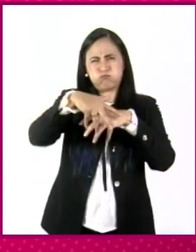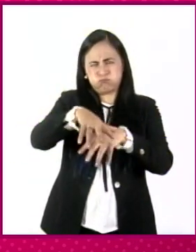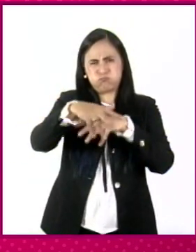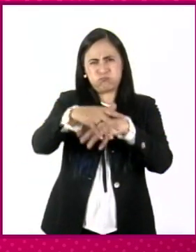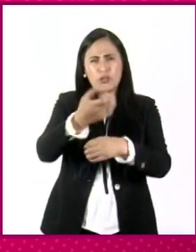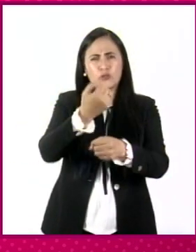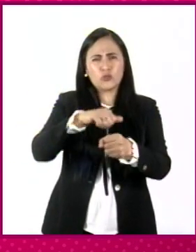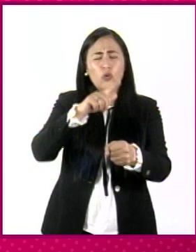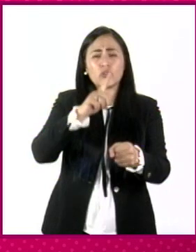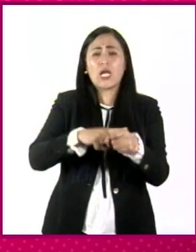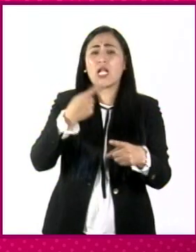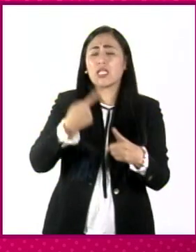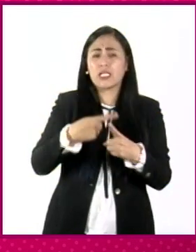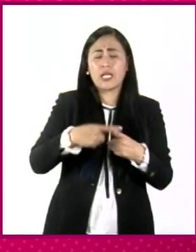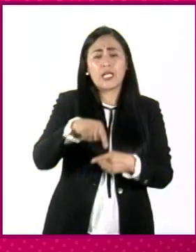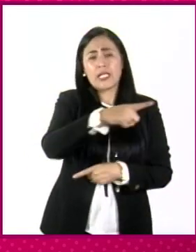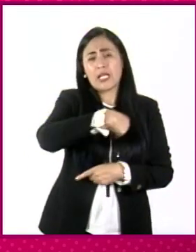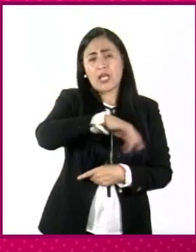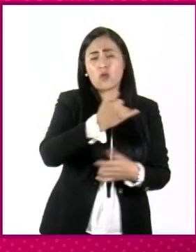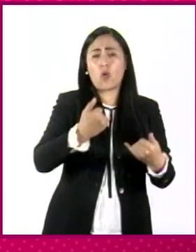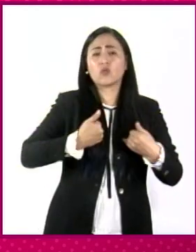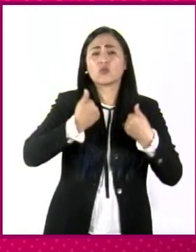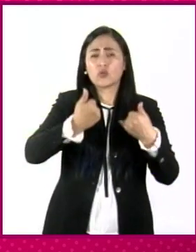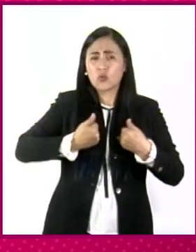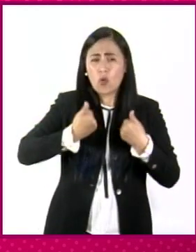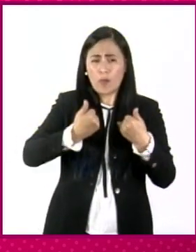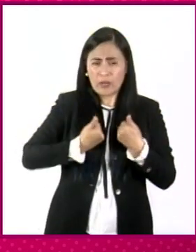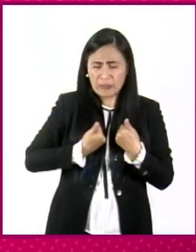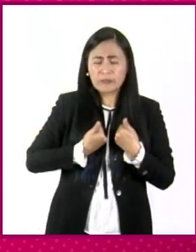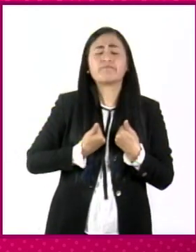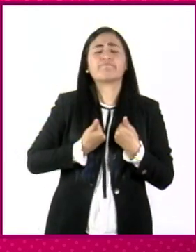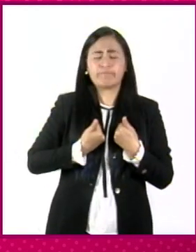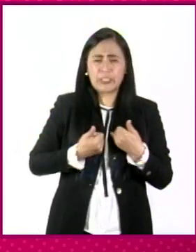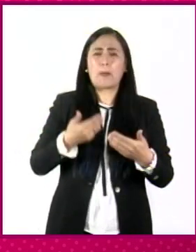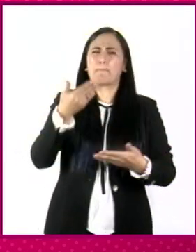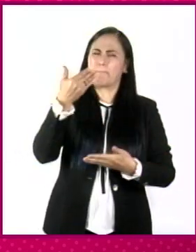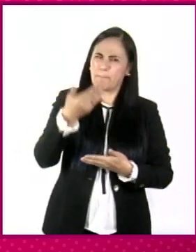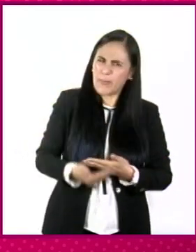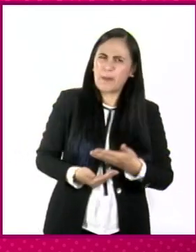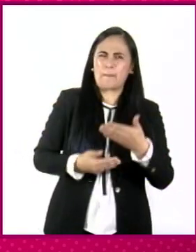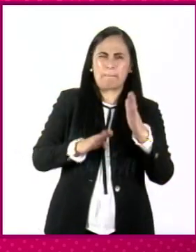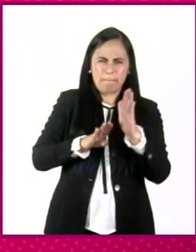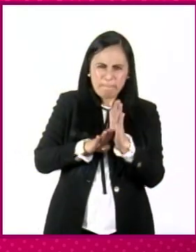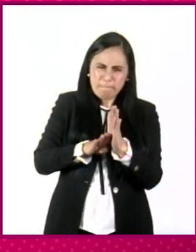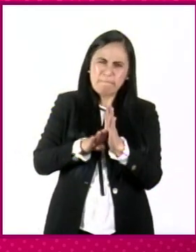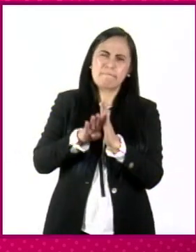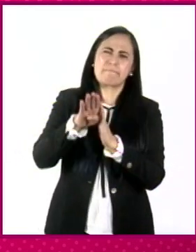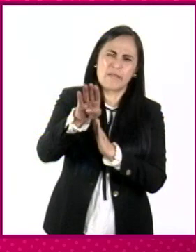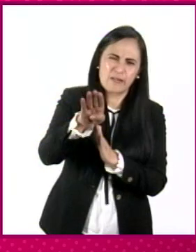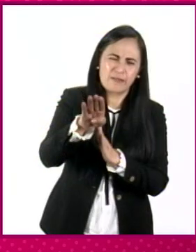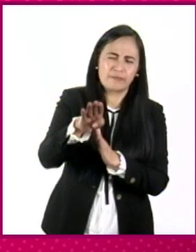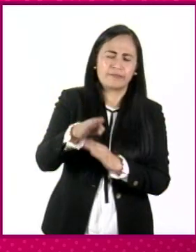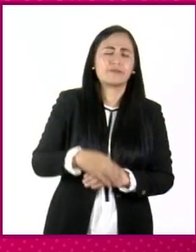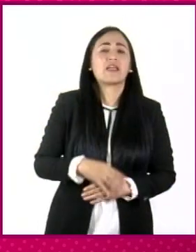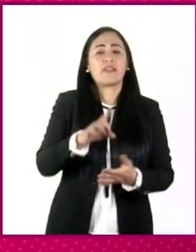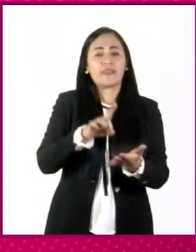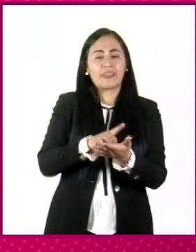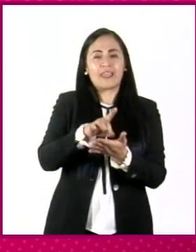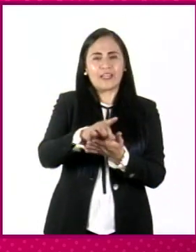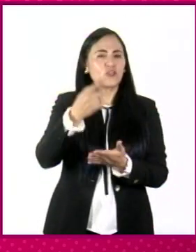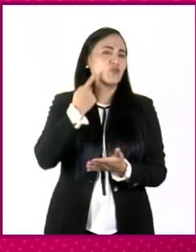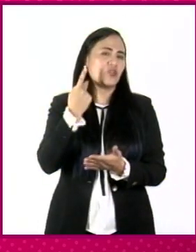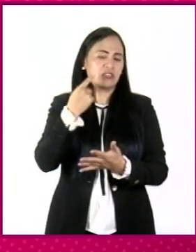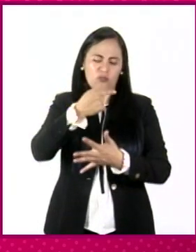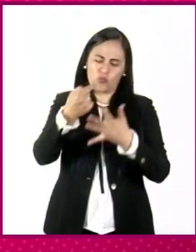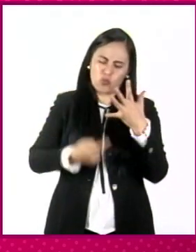y consolidados por jóvenes, han permitido dar un avance en torno a los diferentes derechos políticos,